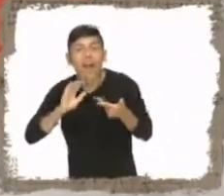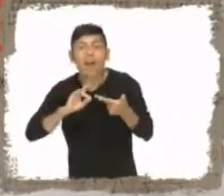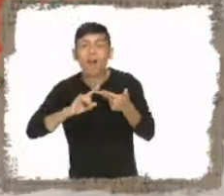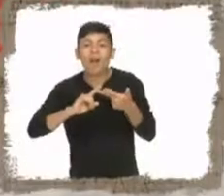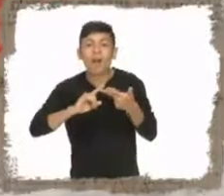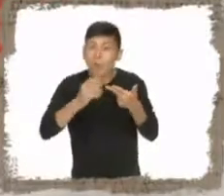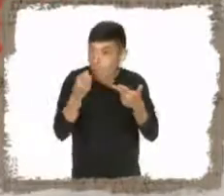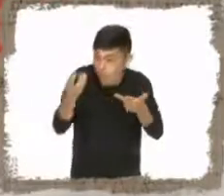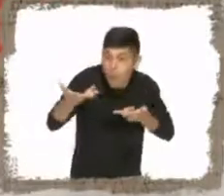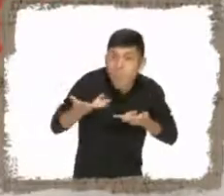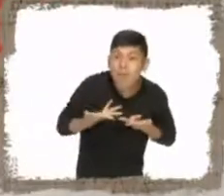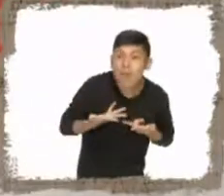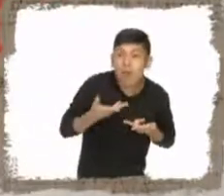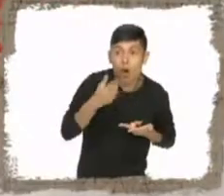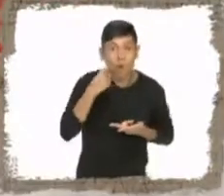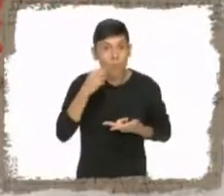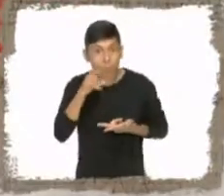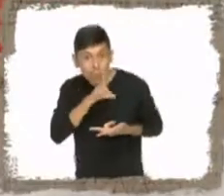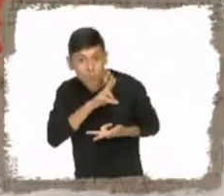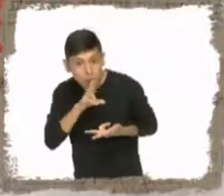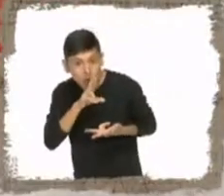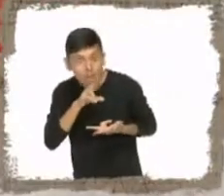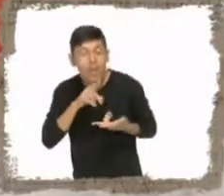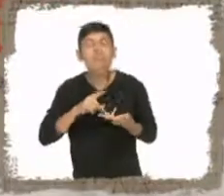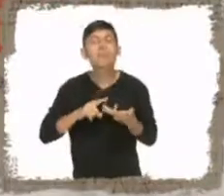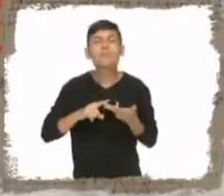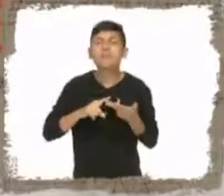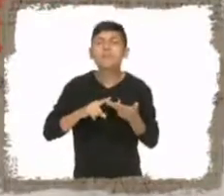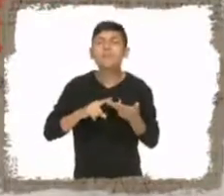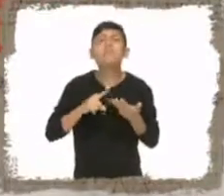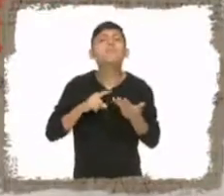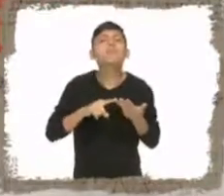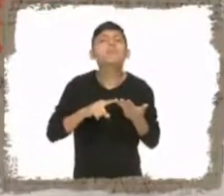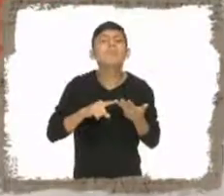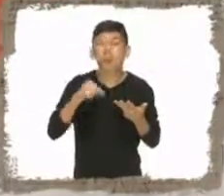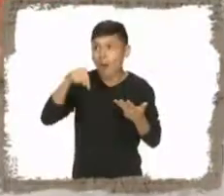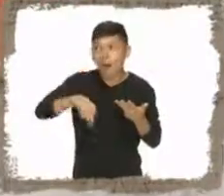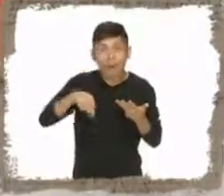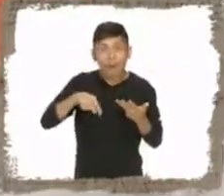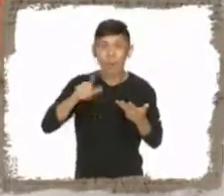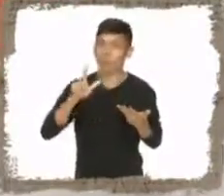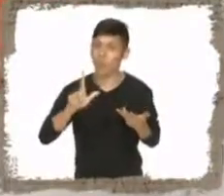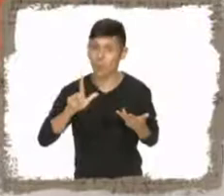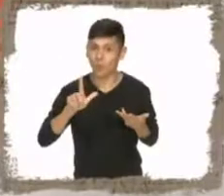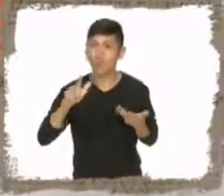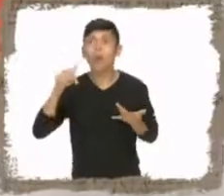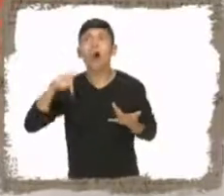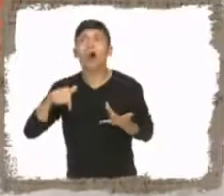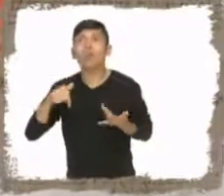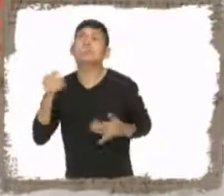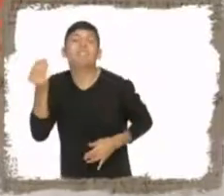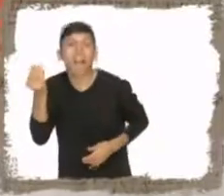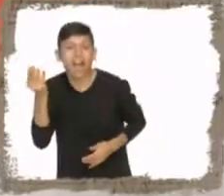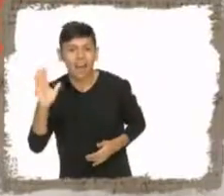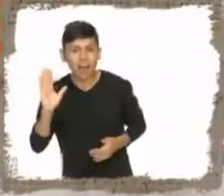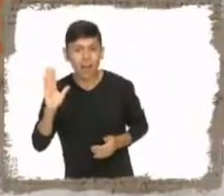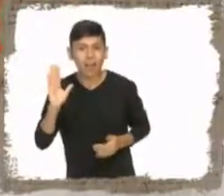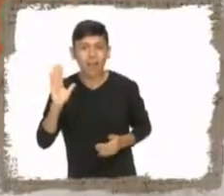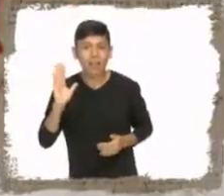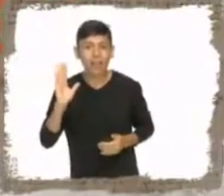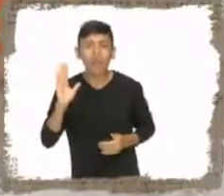chau, podemos decir bienvenidos y bienvenidas. Podemos decir hoy es lunes, hoy es